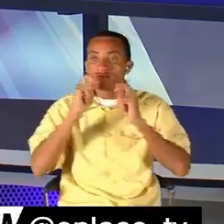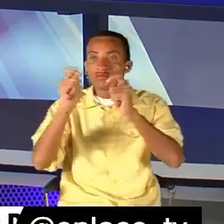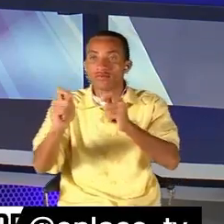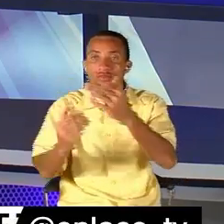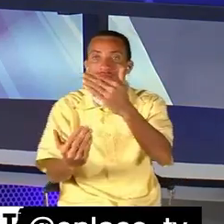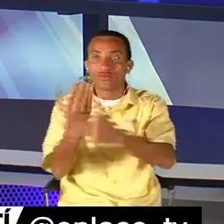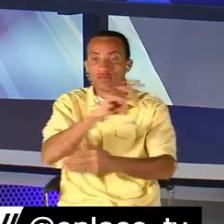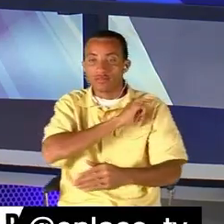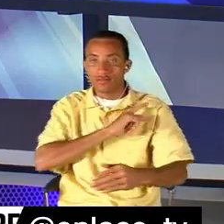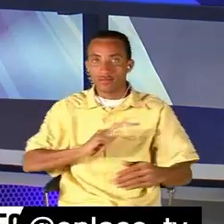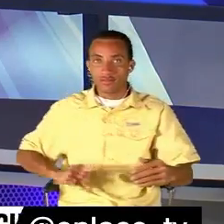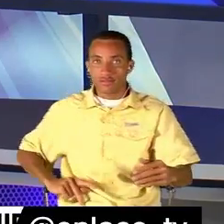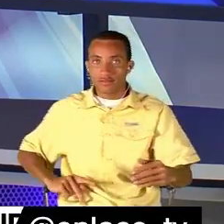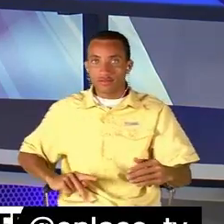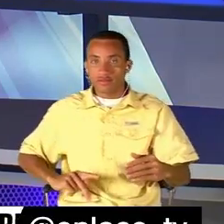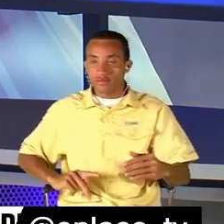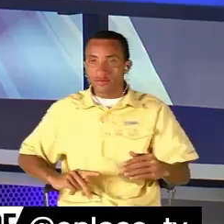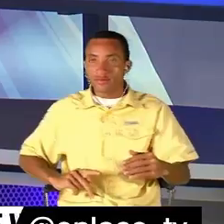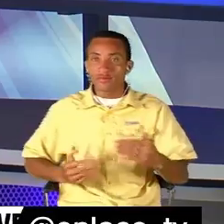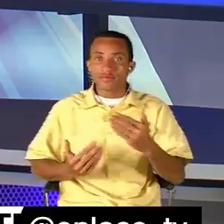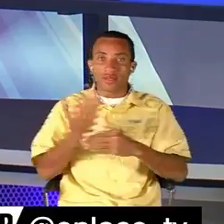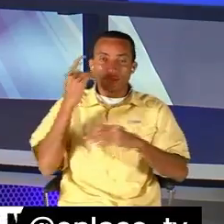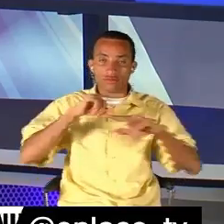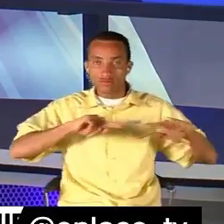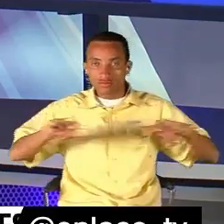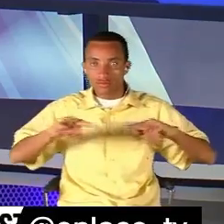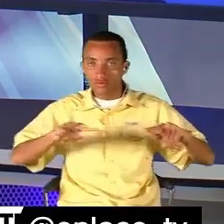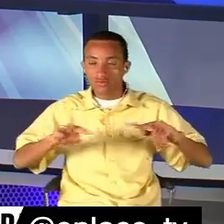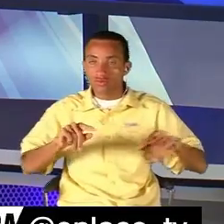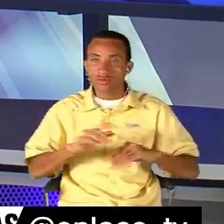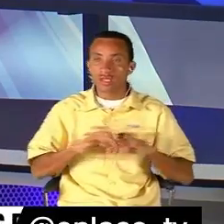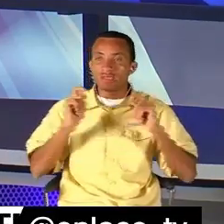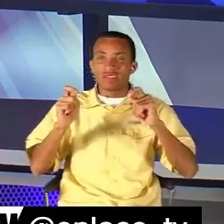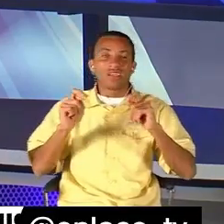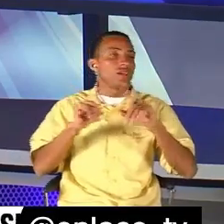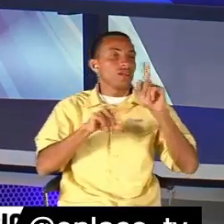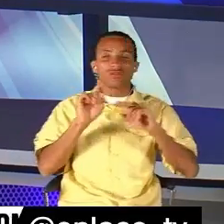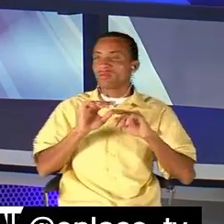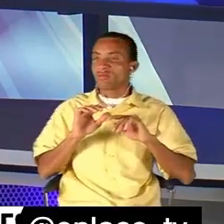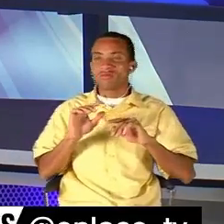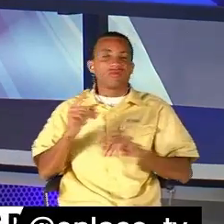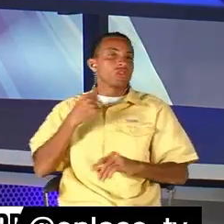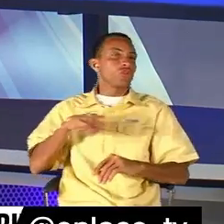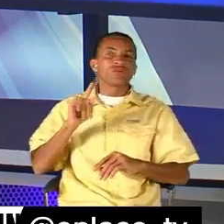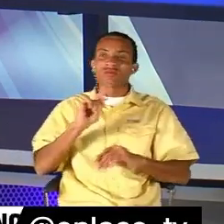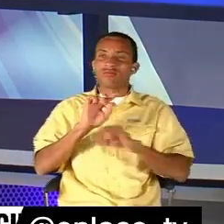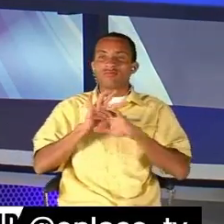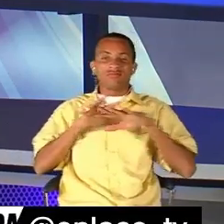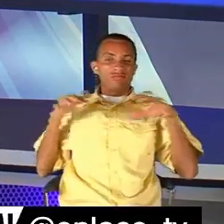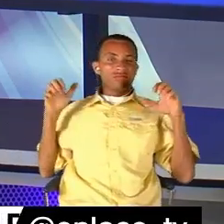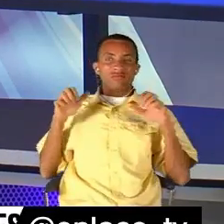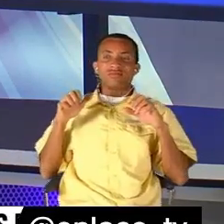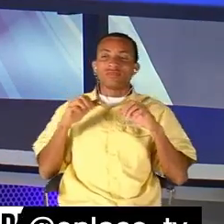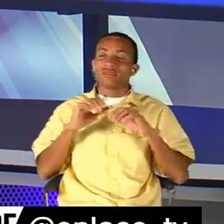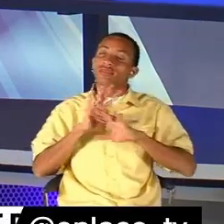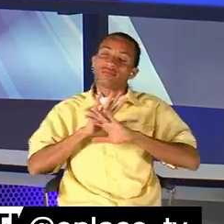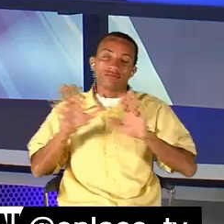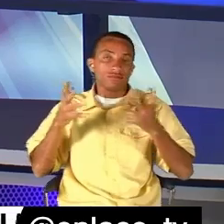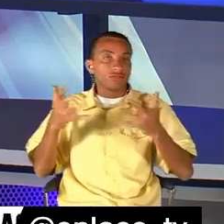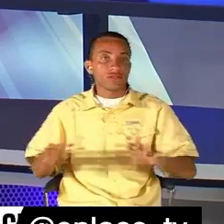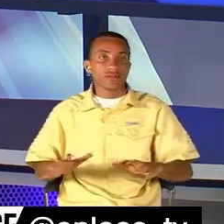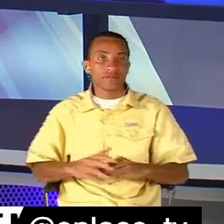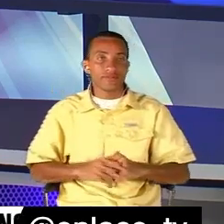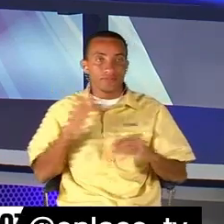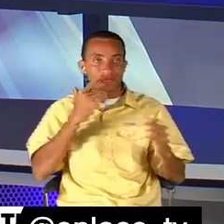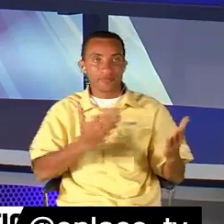Álvarez, quien antes había sido gerente de la empresa Transportes y Equipos. El desarrollo de estas y otras informaciones en la presente emisión.